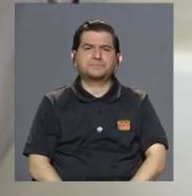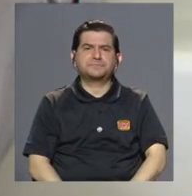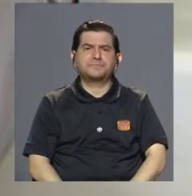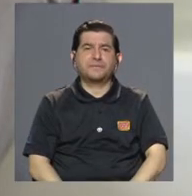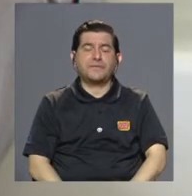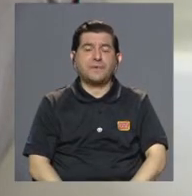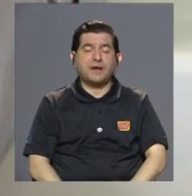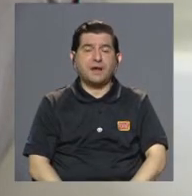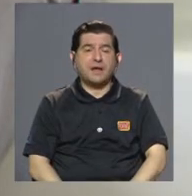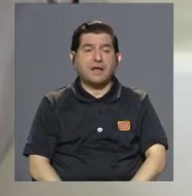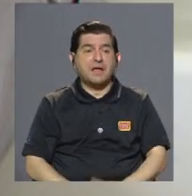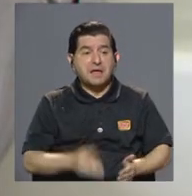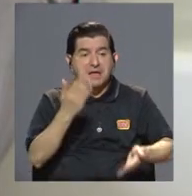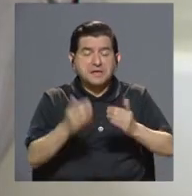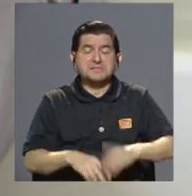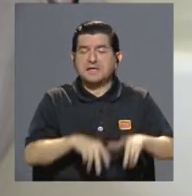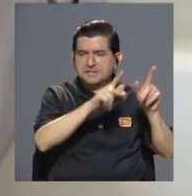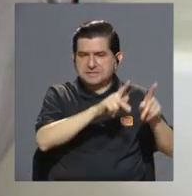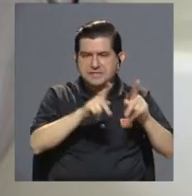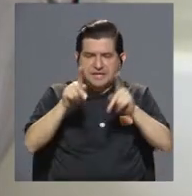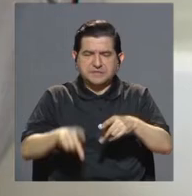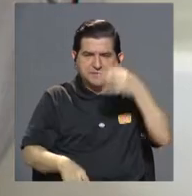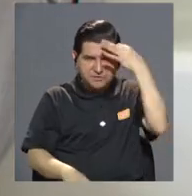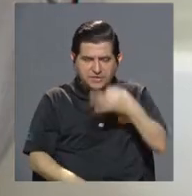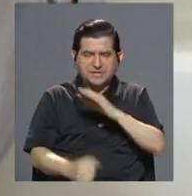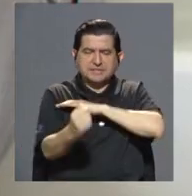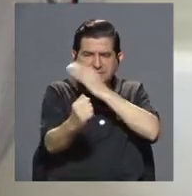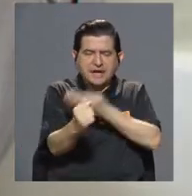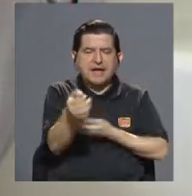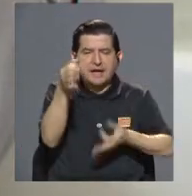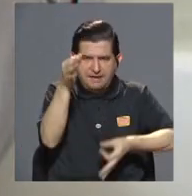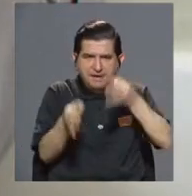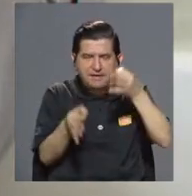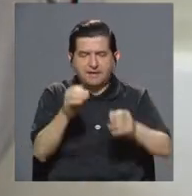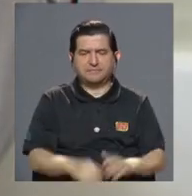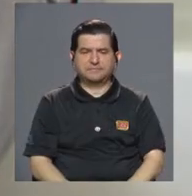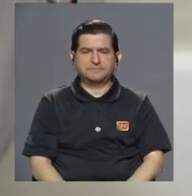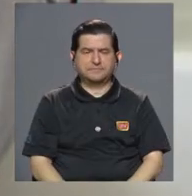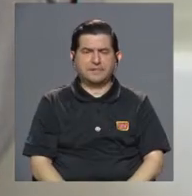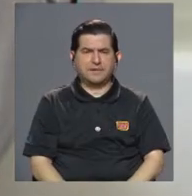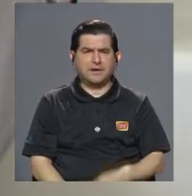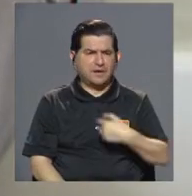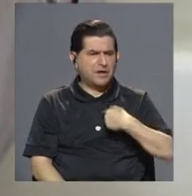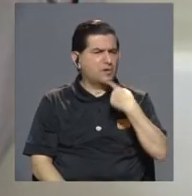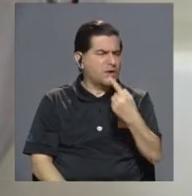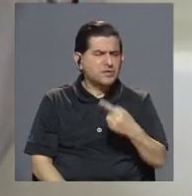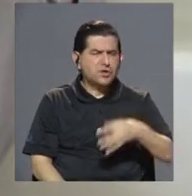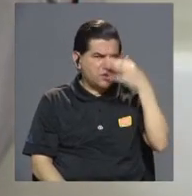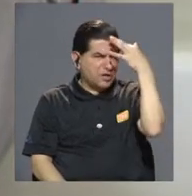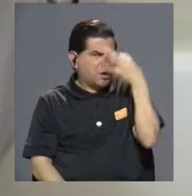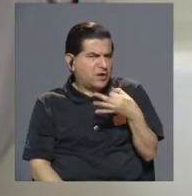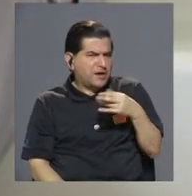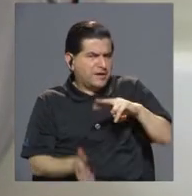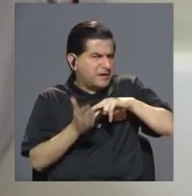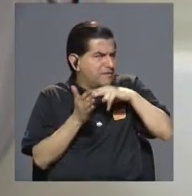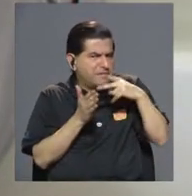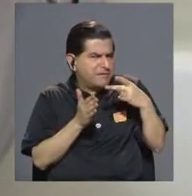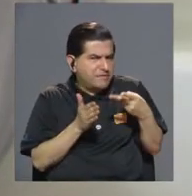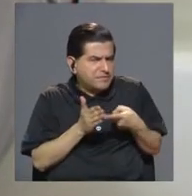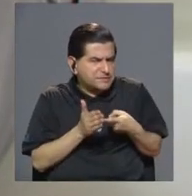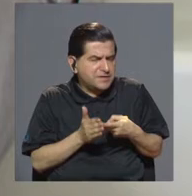La credibilidad, tal vez, ajá, del Poder Judicial. Ajá. Cuando me refiero a credibilidad, no me refiero al